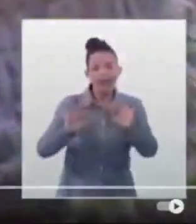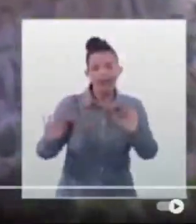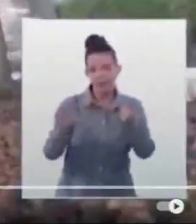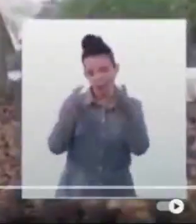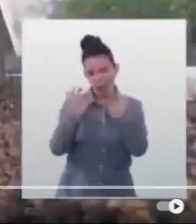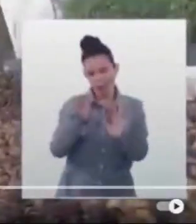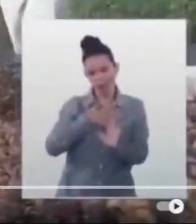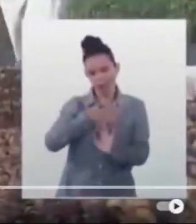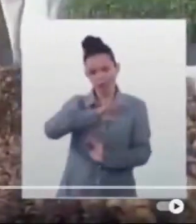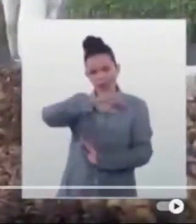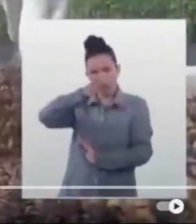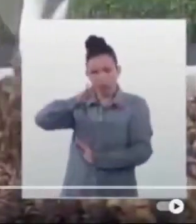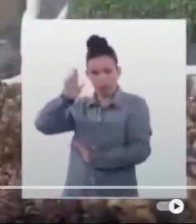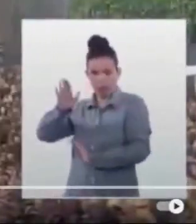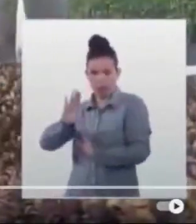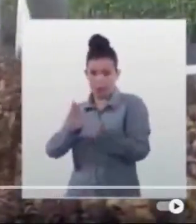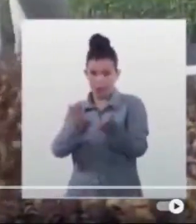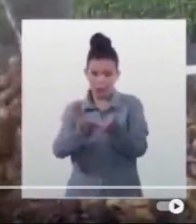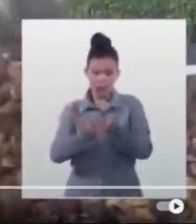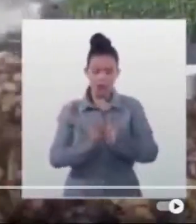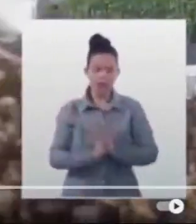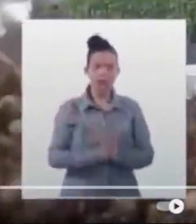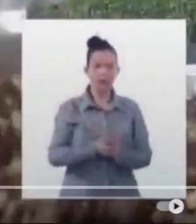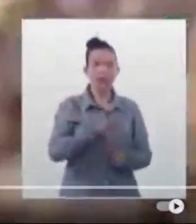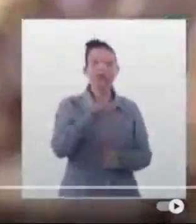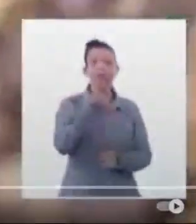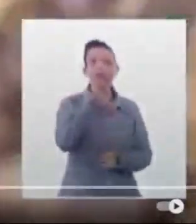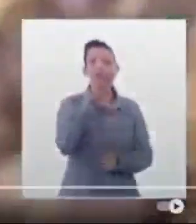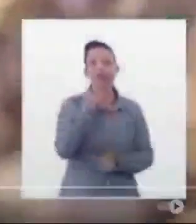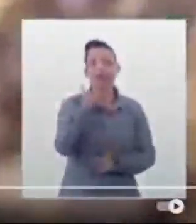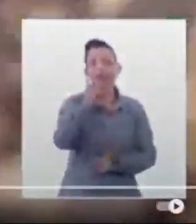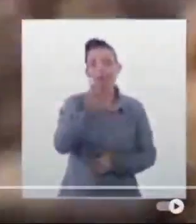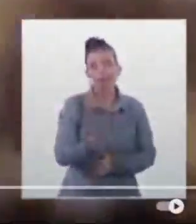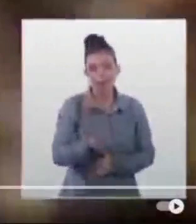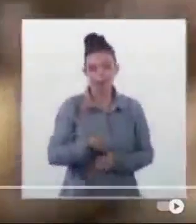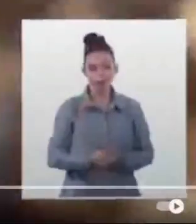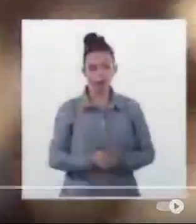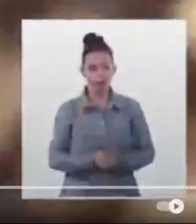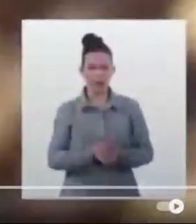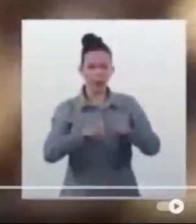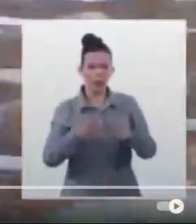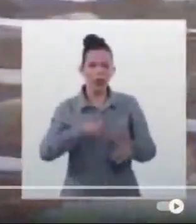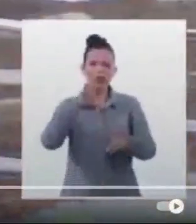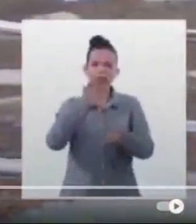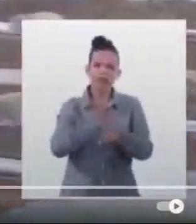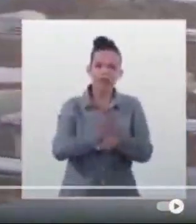mira. Aplican ciencia e innovación al cultivo del café. Búscala.